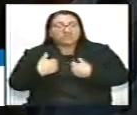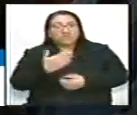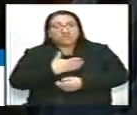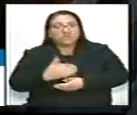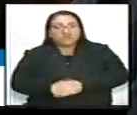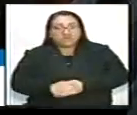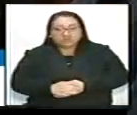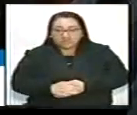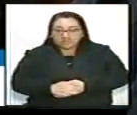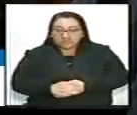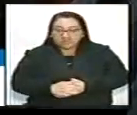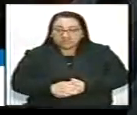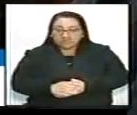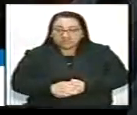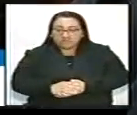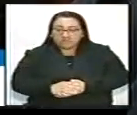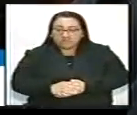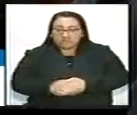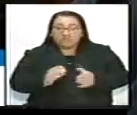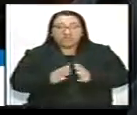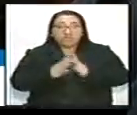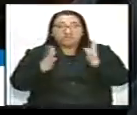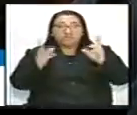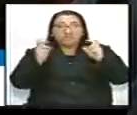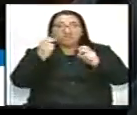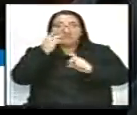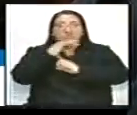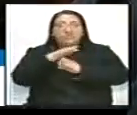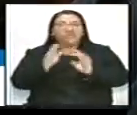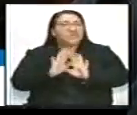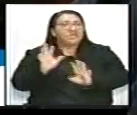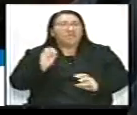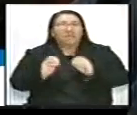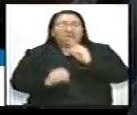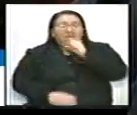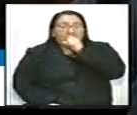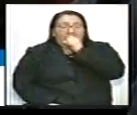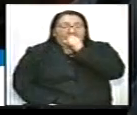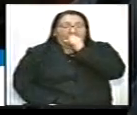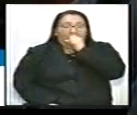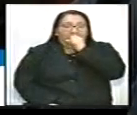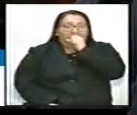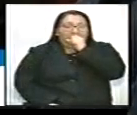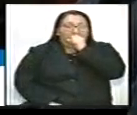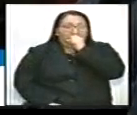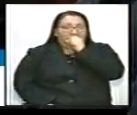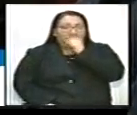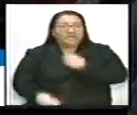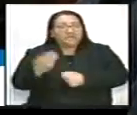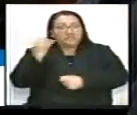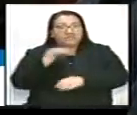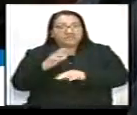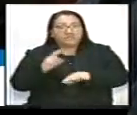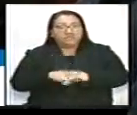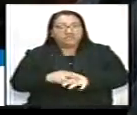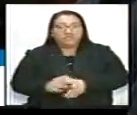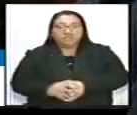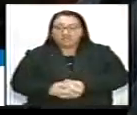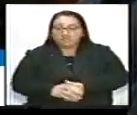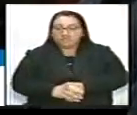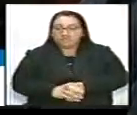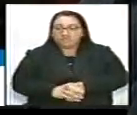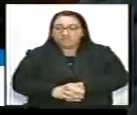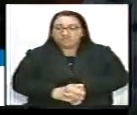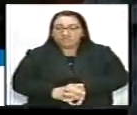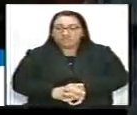presidente? Tenemos inmensos pasivos ambientales, sin resolverlos. Están como inventariados, esperando que haga el